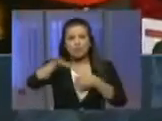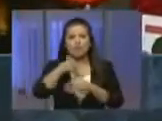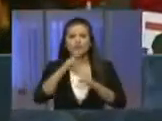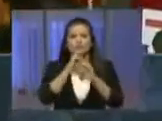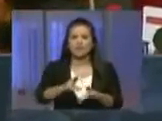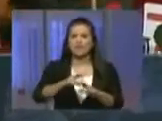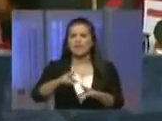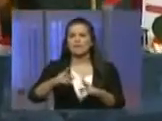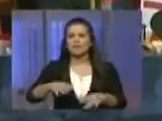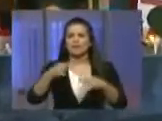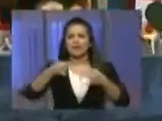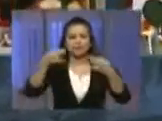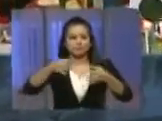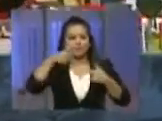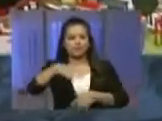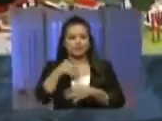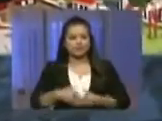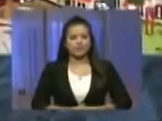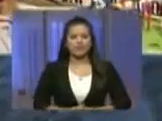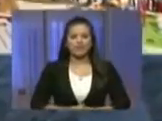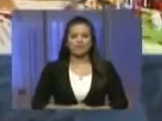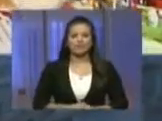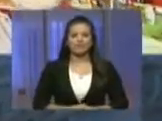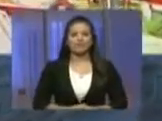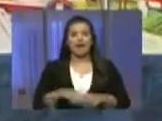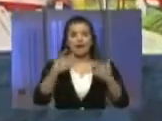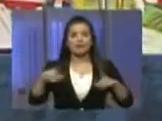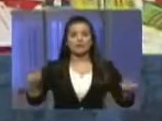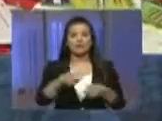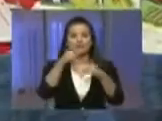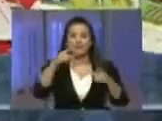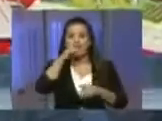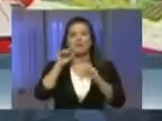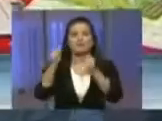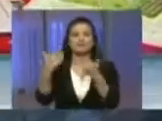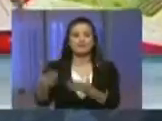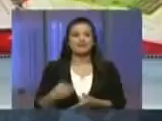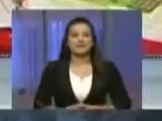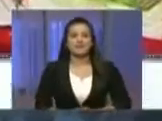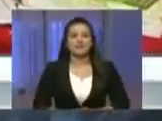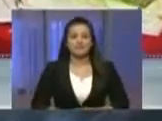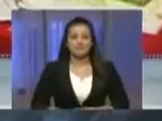Bravo Vamos a cantar el cumpleaños pues benice comienza